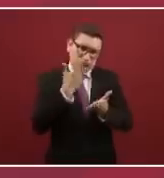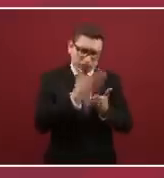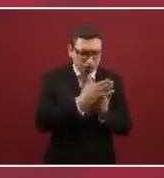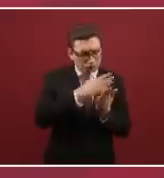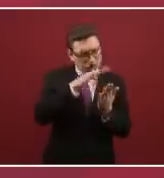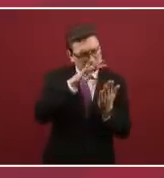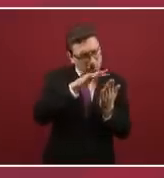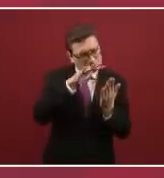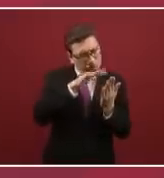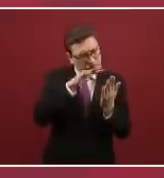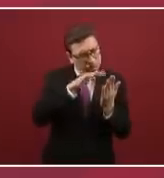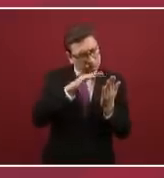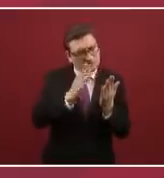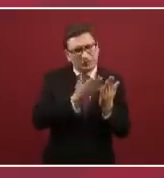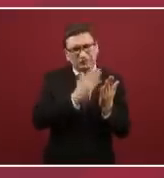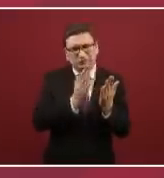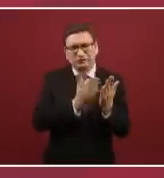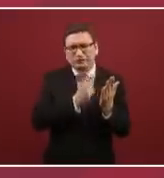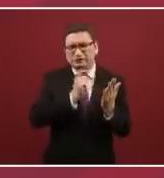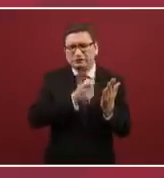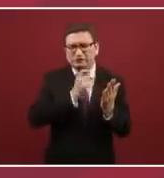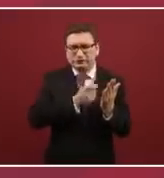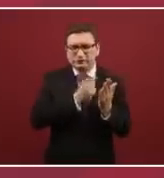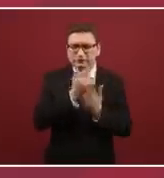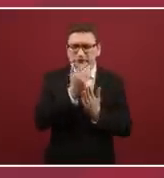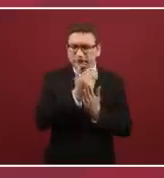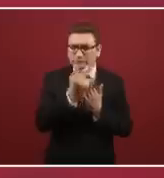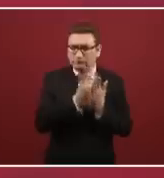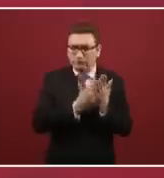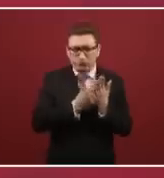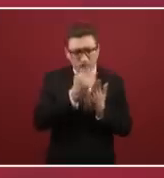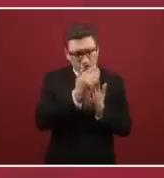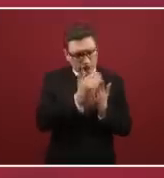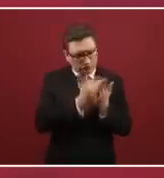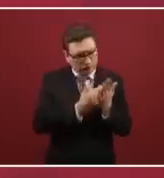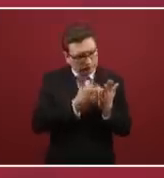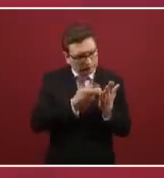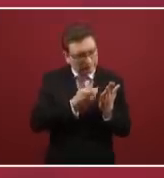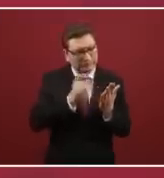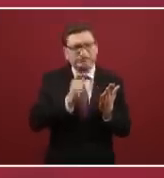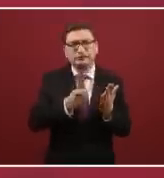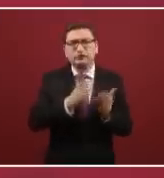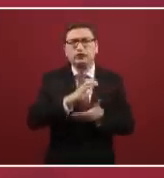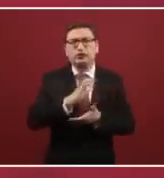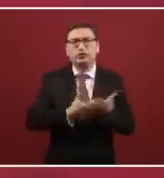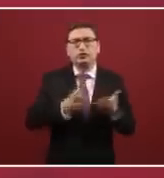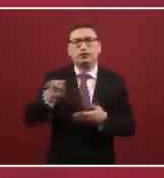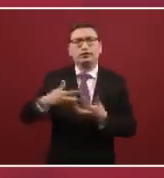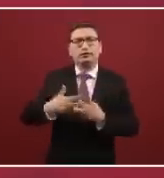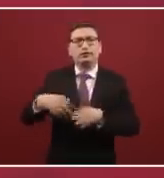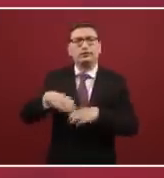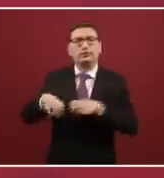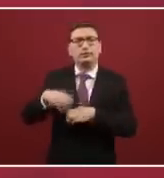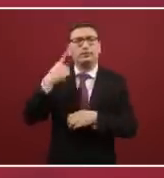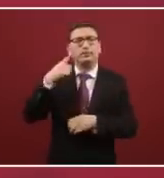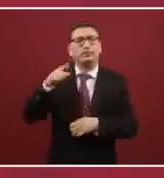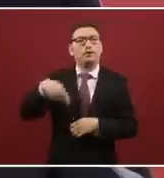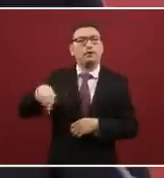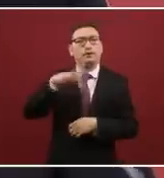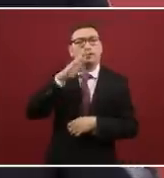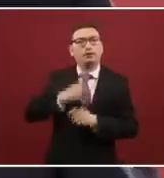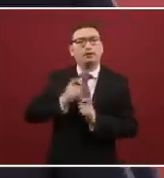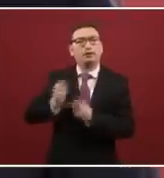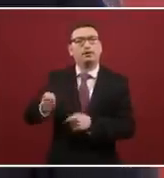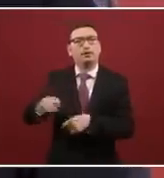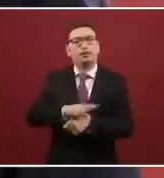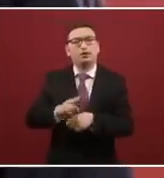leyendo el programa. Y era la contratación de una empresa para atender el problema del